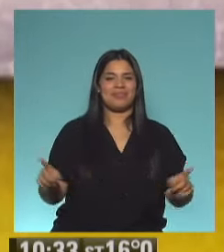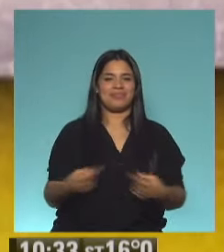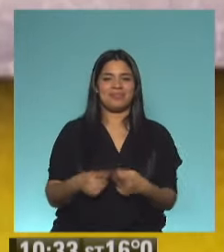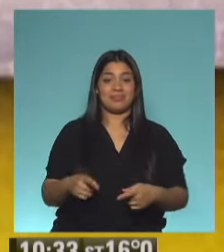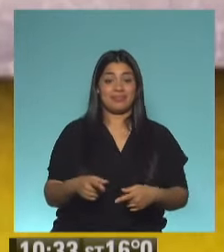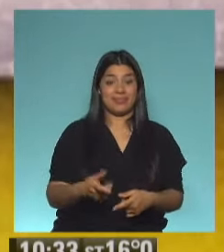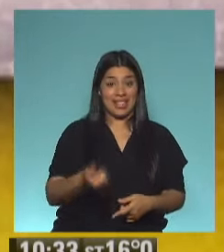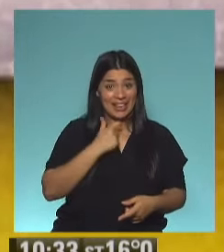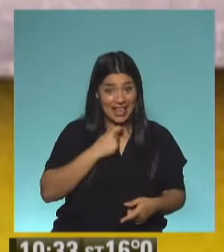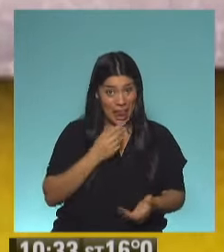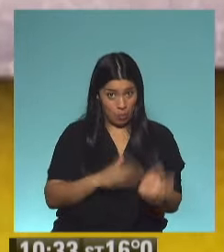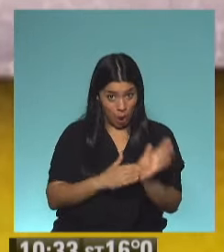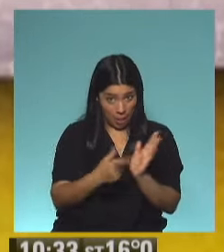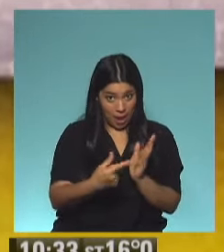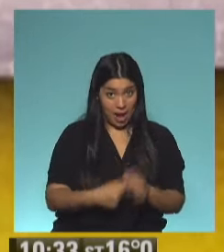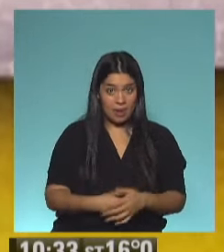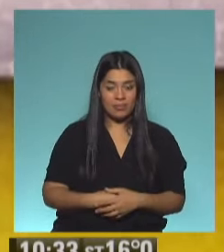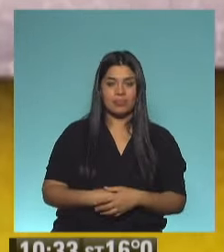¿Qué? ¿Querés intentar?